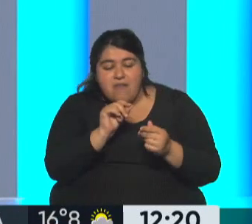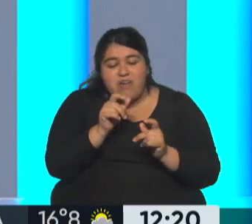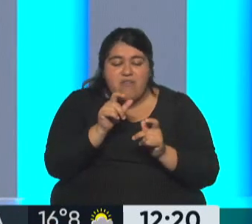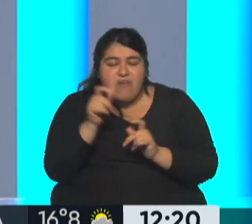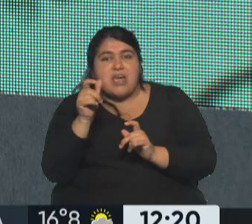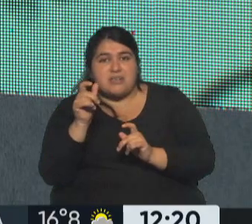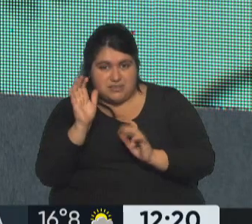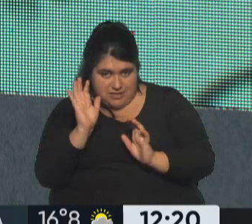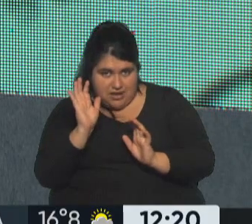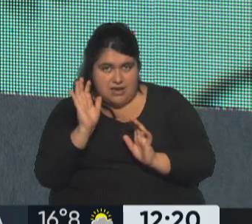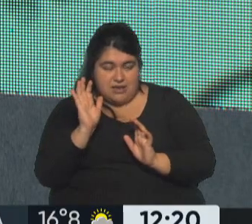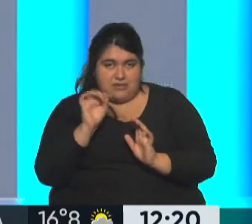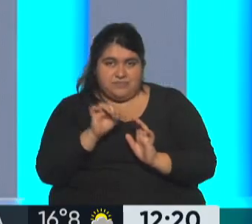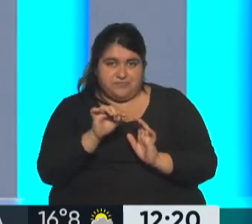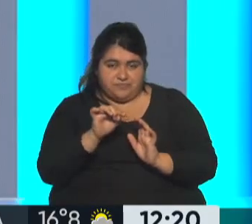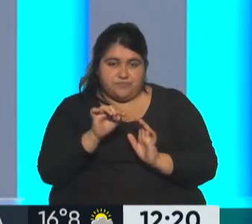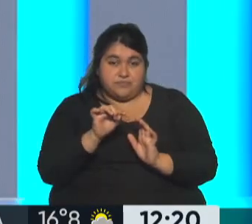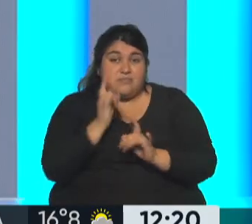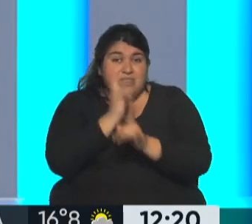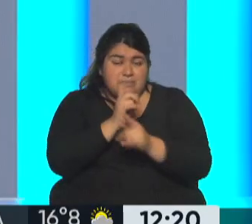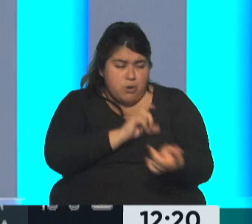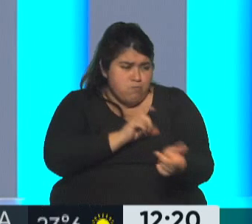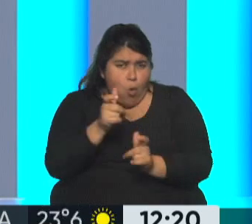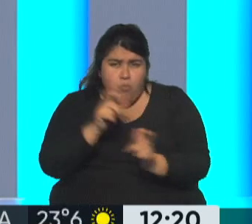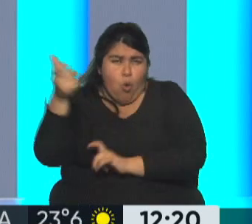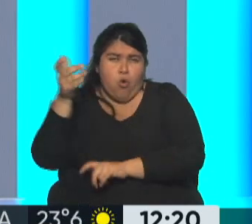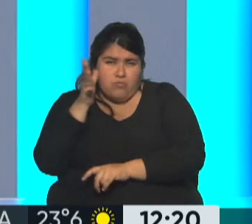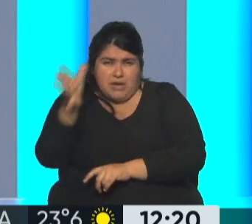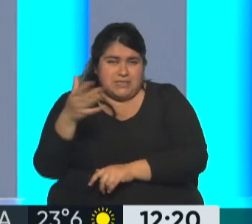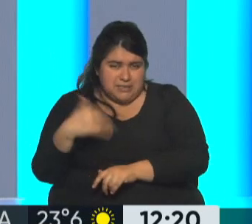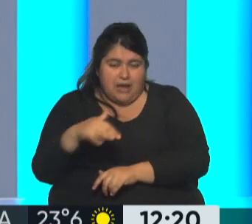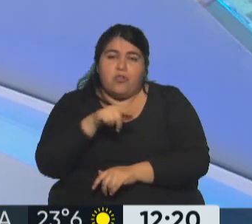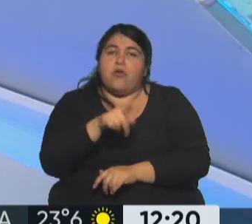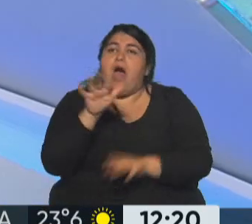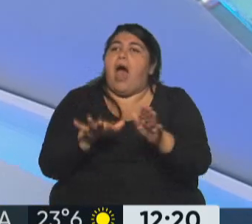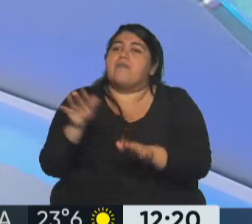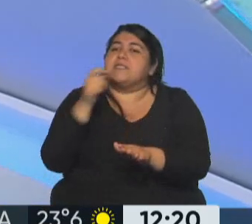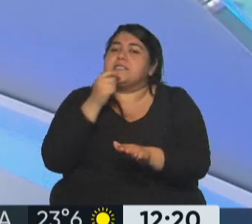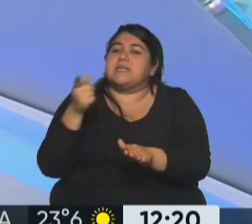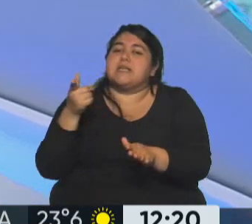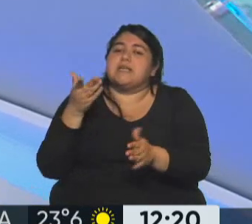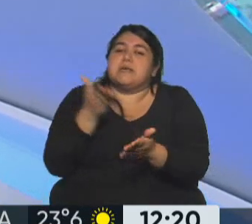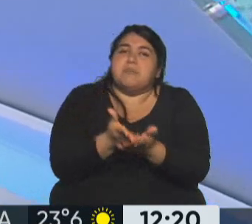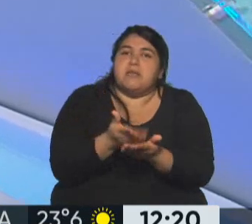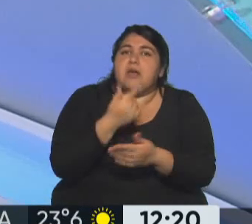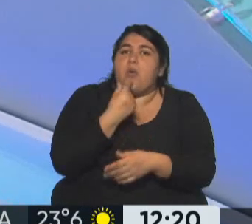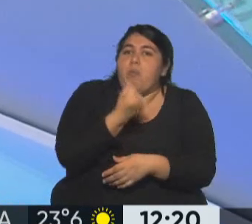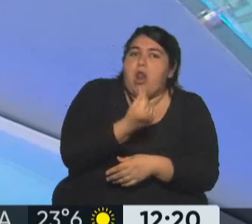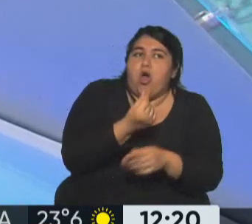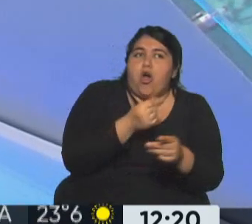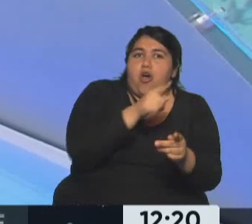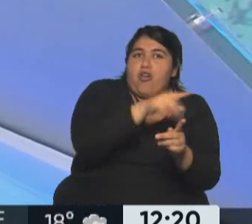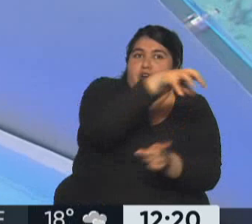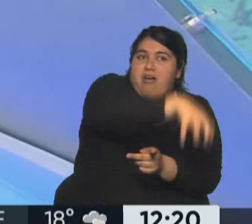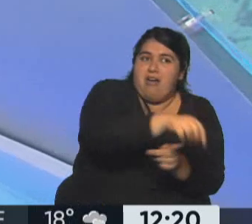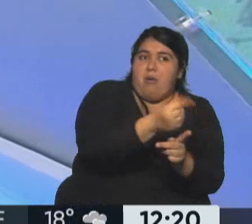los que se dan de referencia cuando se dan estos cambios tan violentos probablemente en un auto pidan un valor y en otro te pidan